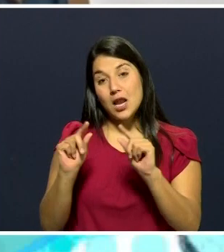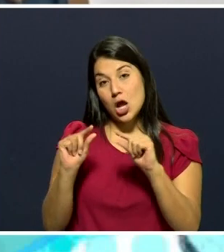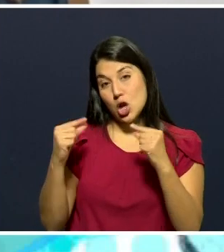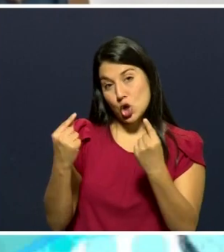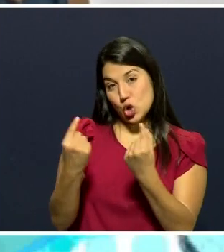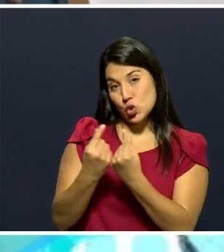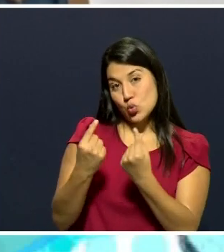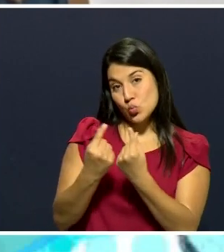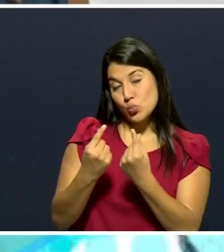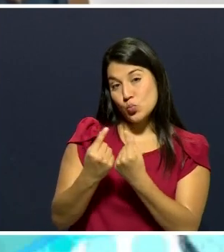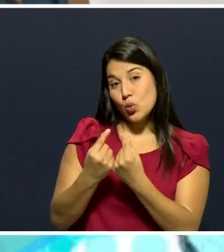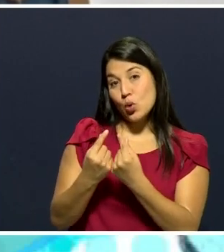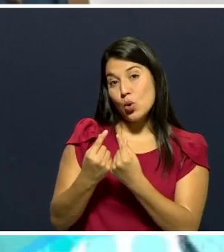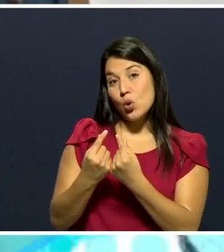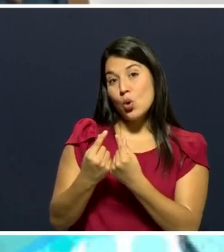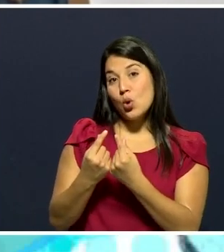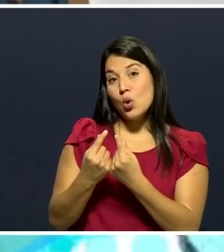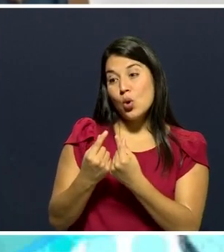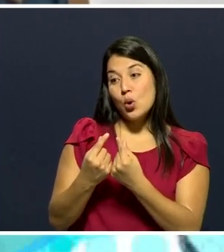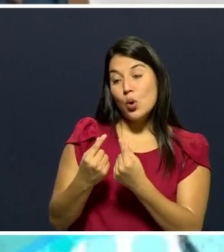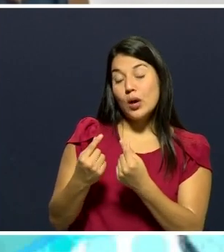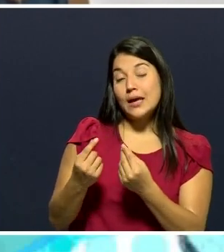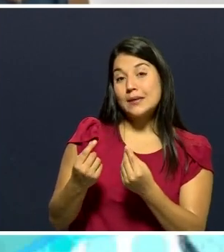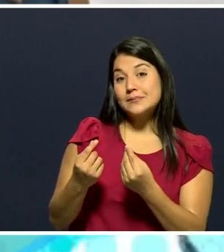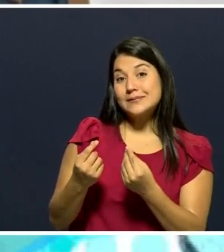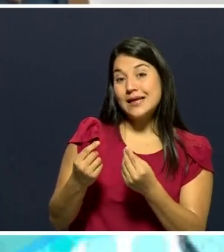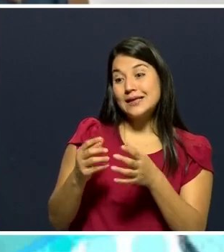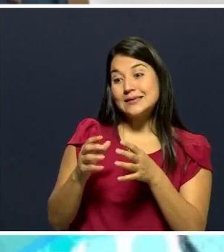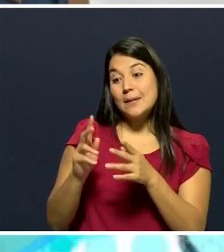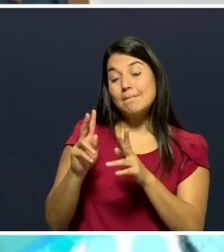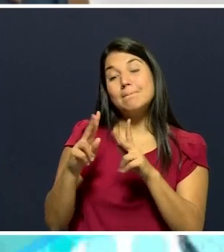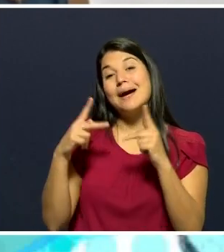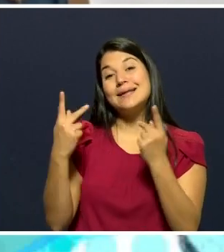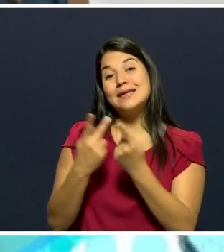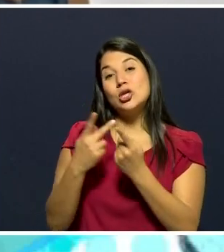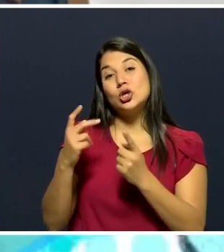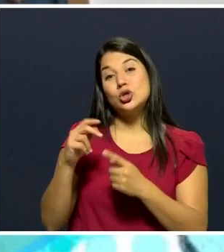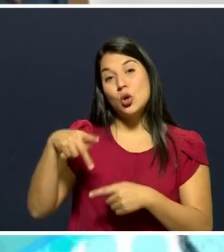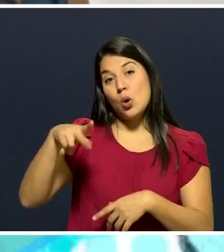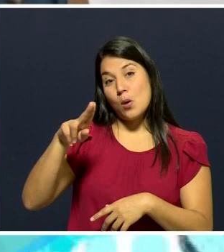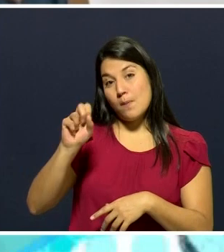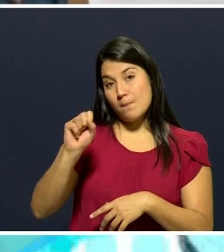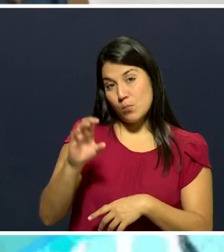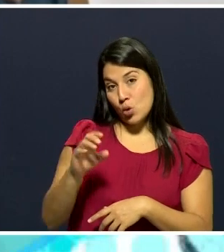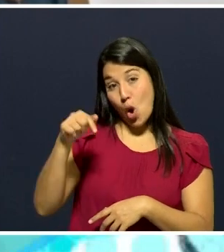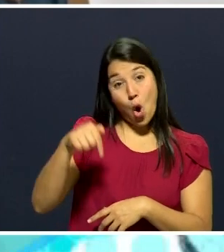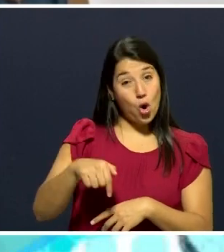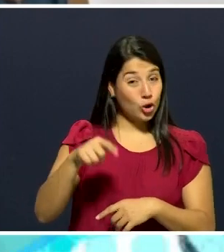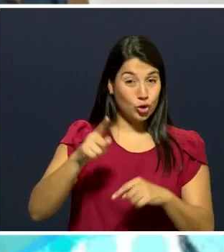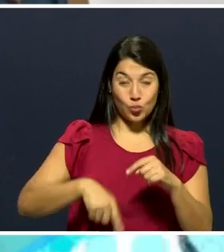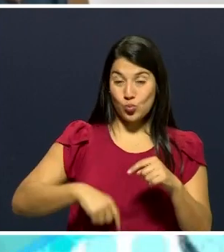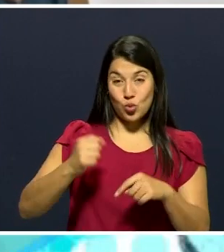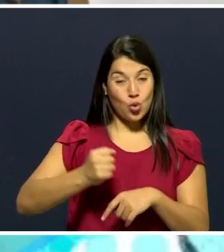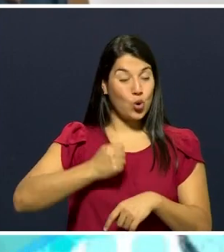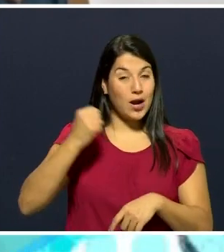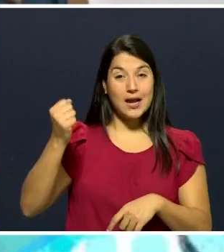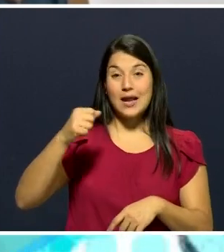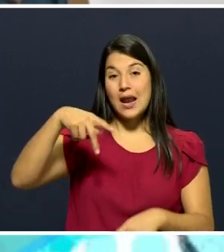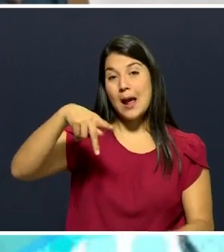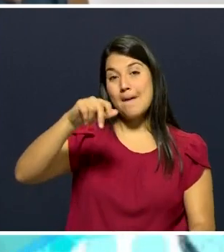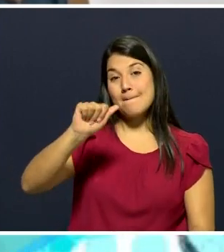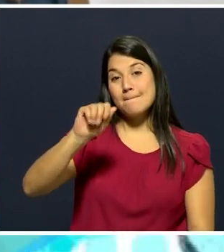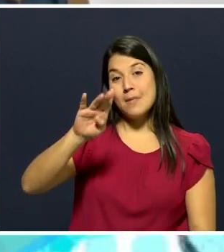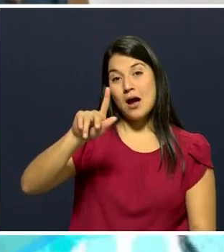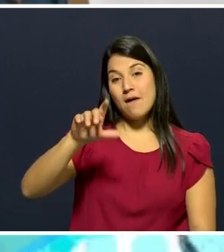de diputados socialcristianos. Hoy no solo no pudieron colocar a Pablo Heriberto Abarca como presidente del